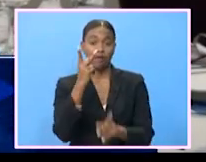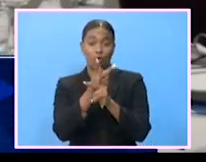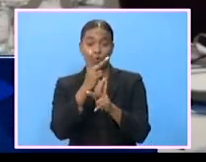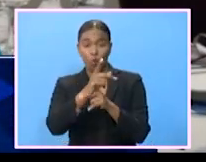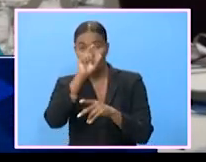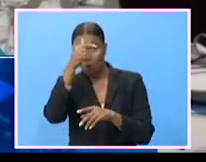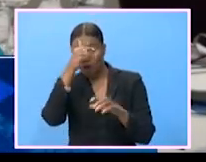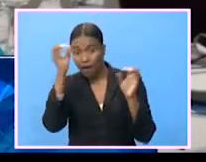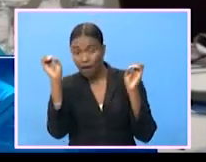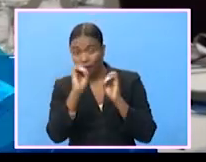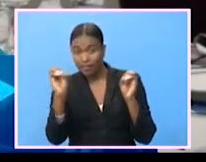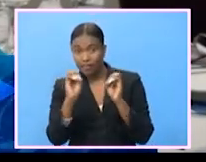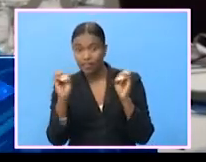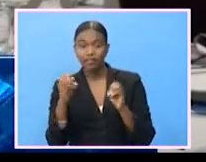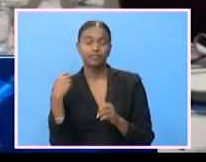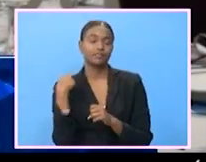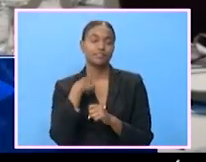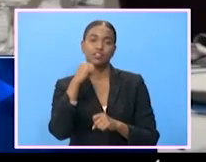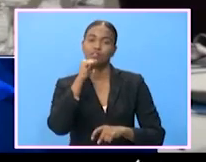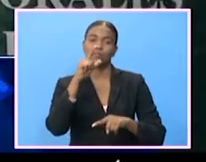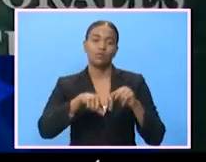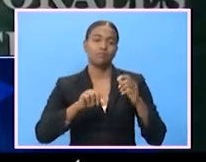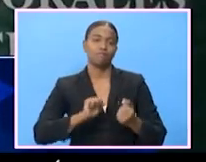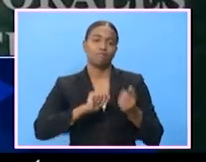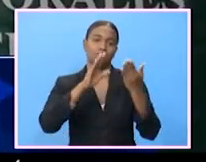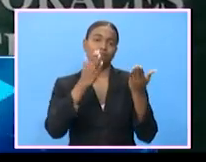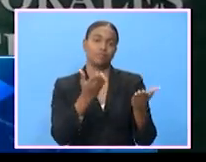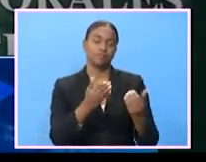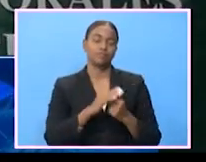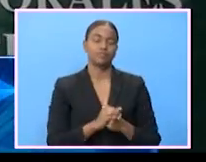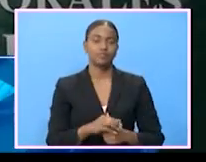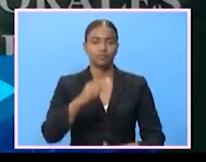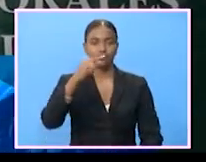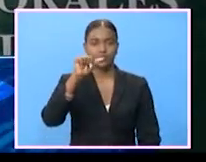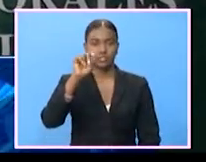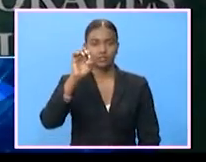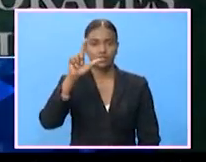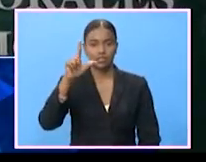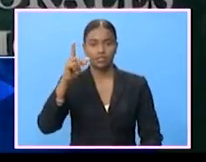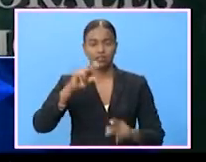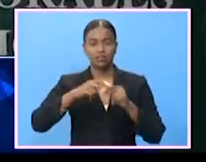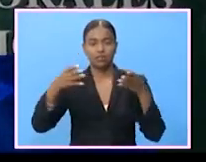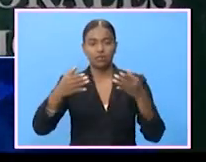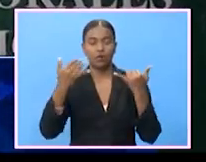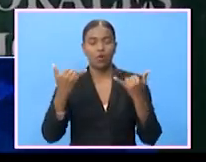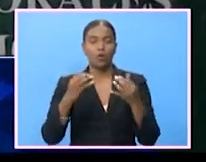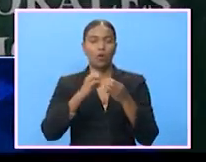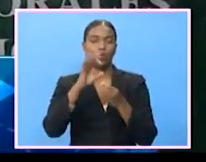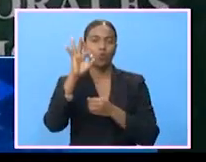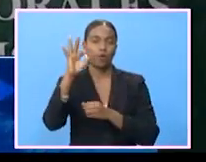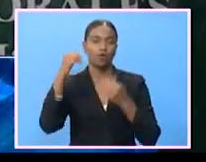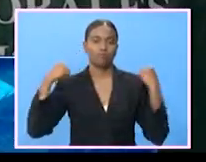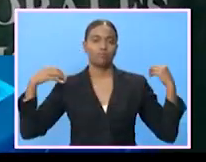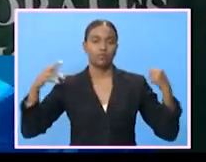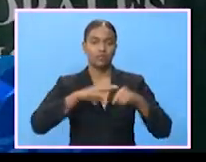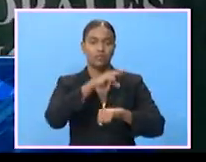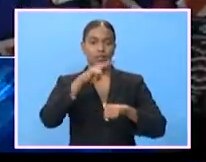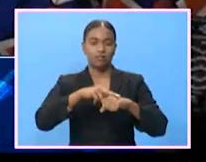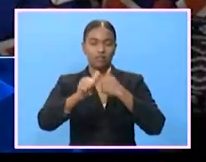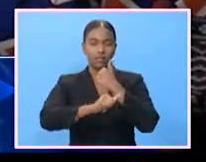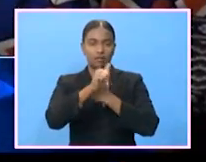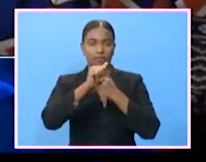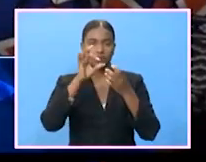gobierno, no podemos afrontar escasez. Gabriel del Río fue entrevistado previo a participar hoy en el noveno Congreso Nacional de Riesgos